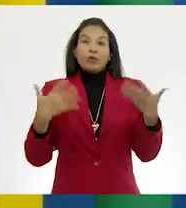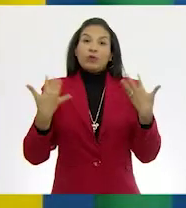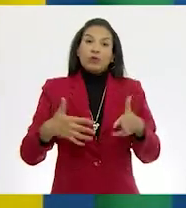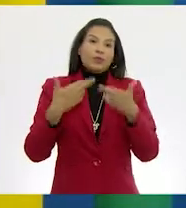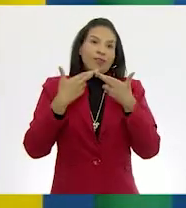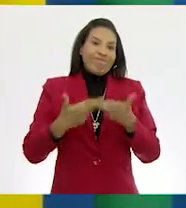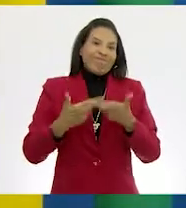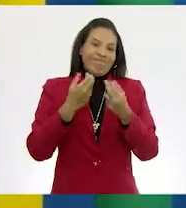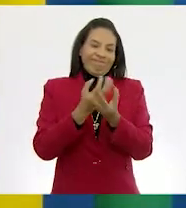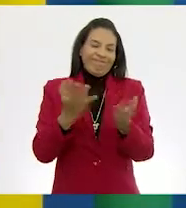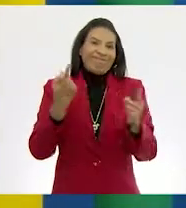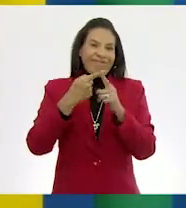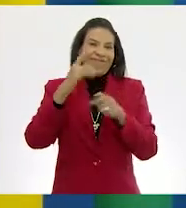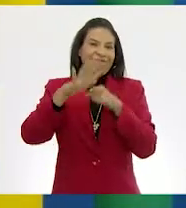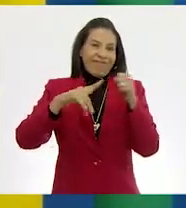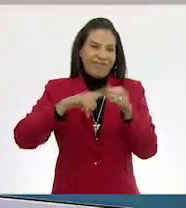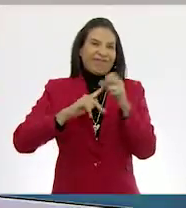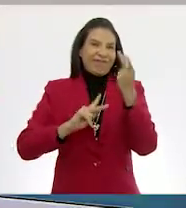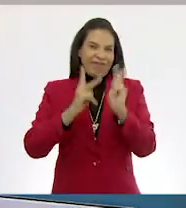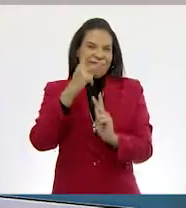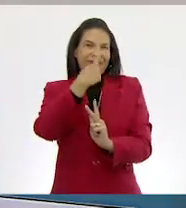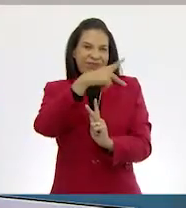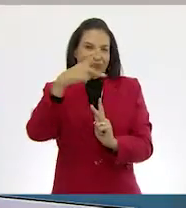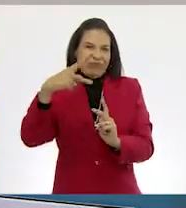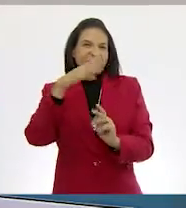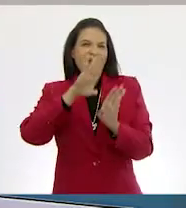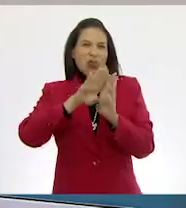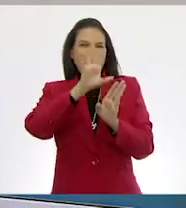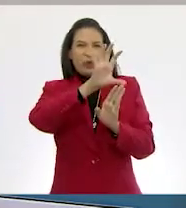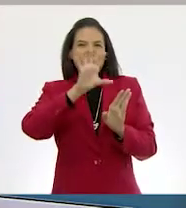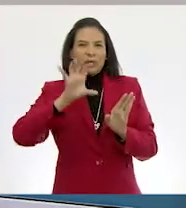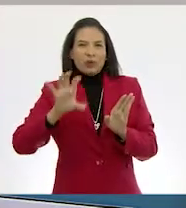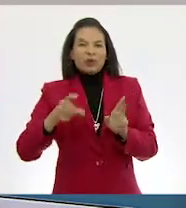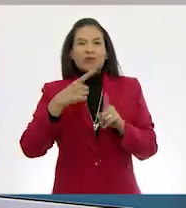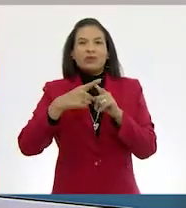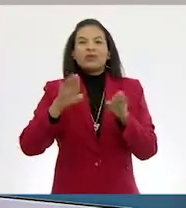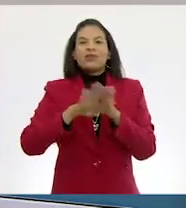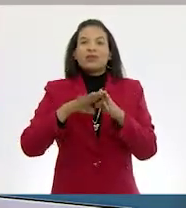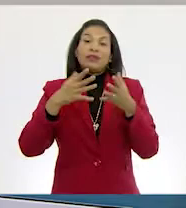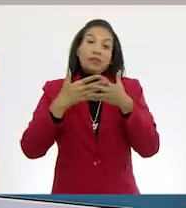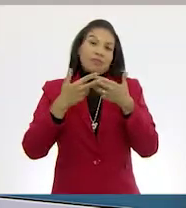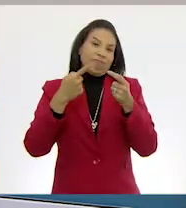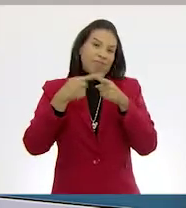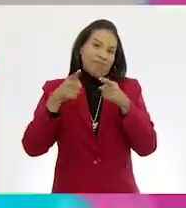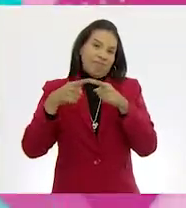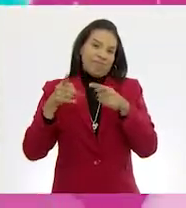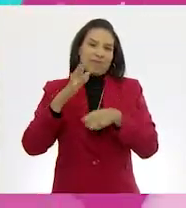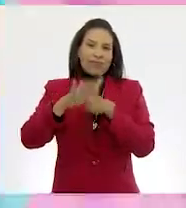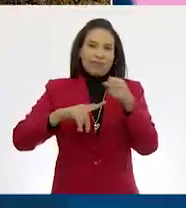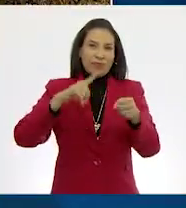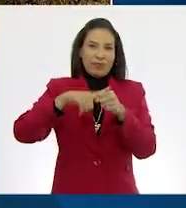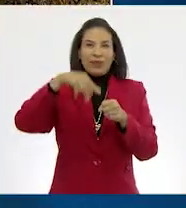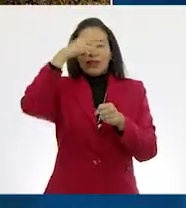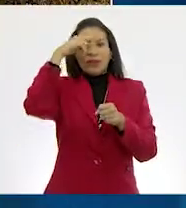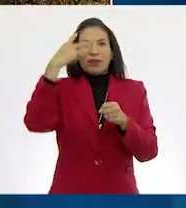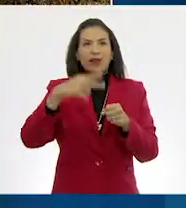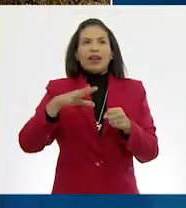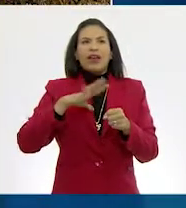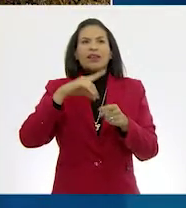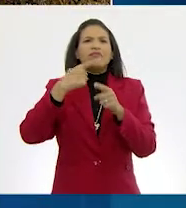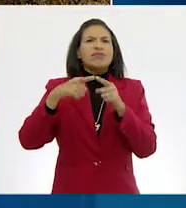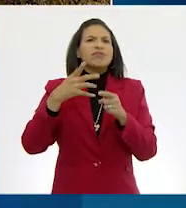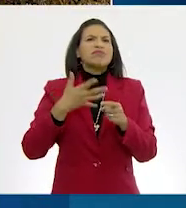diversidad de estas especies así es gran parte de la amplia diversidad de especies de méxico está